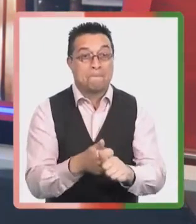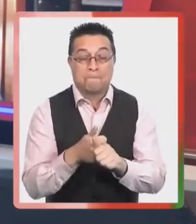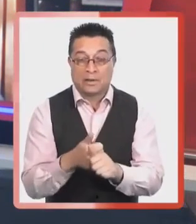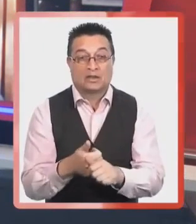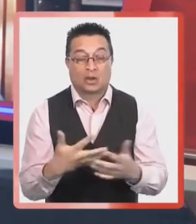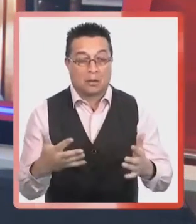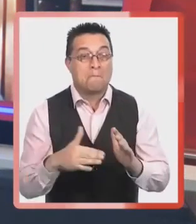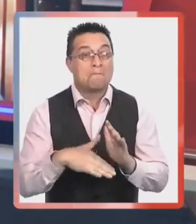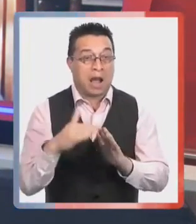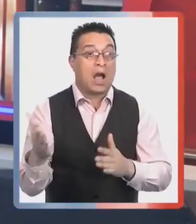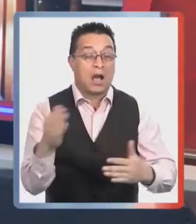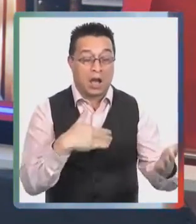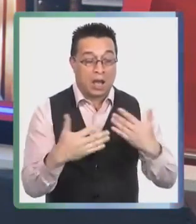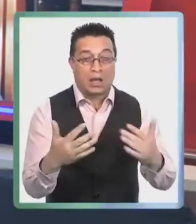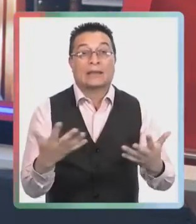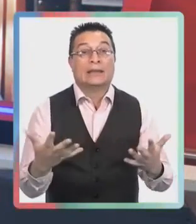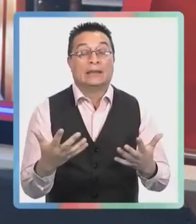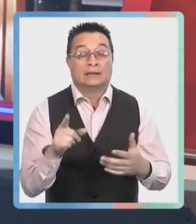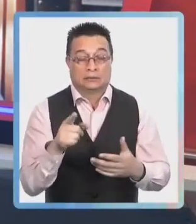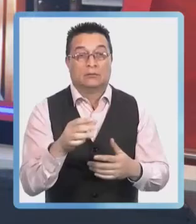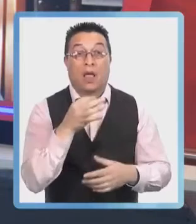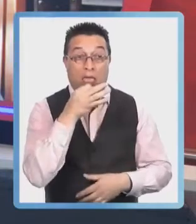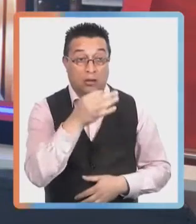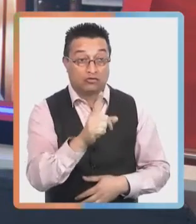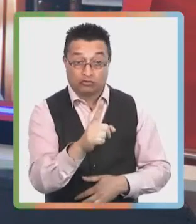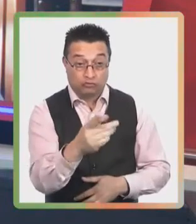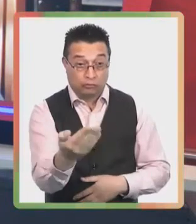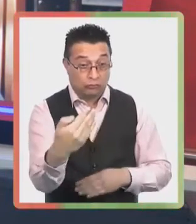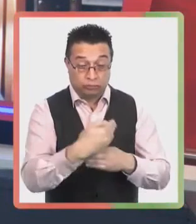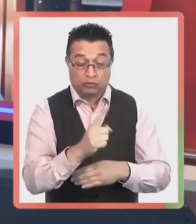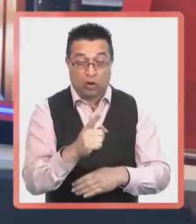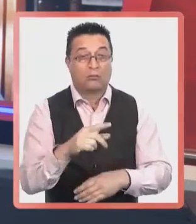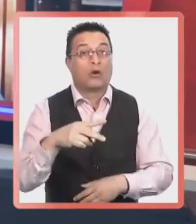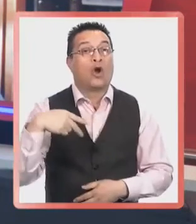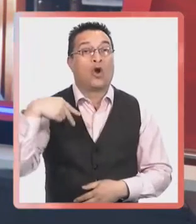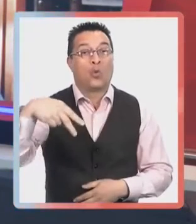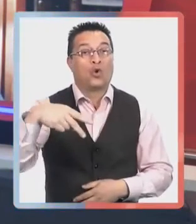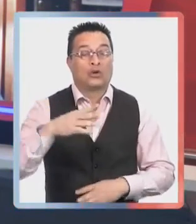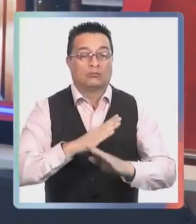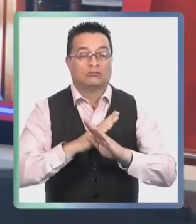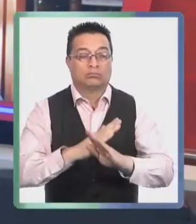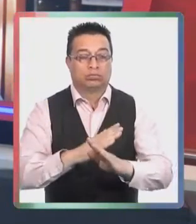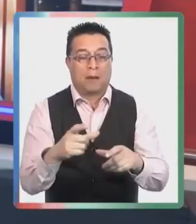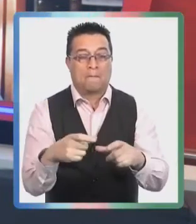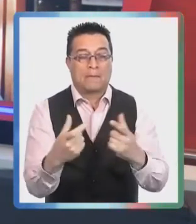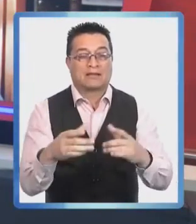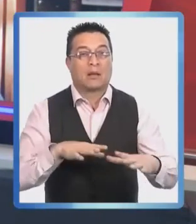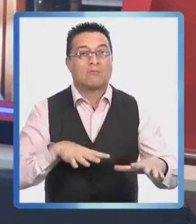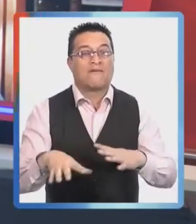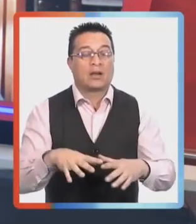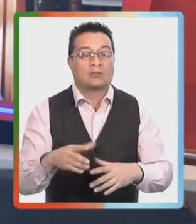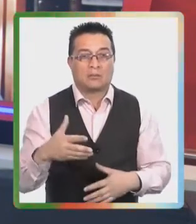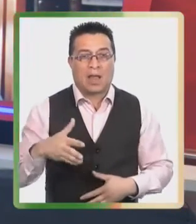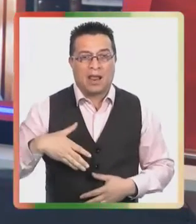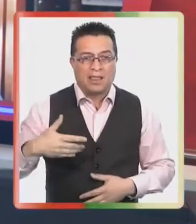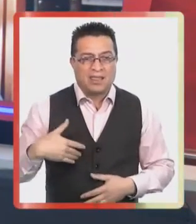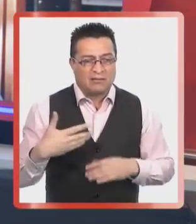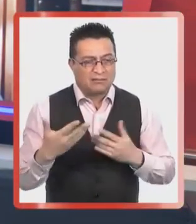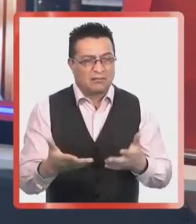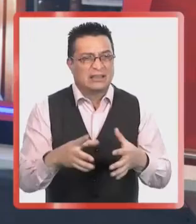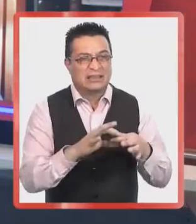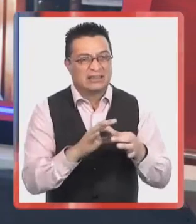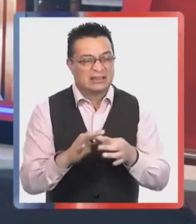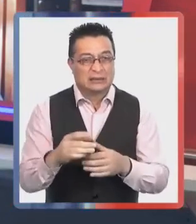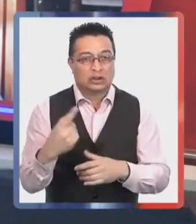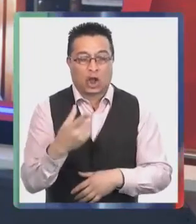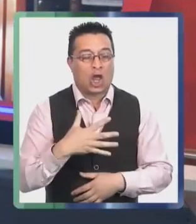para hacerlo, para que la gente vaya a vacunarse, ha sido, bueno, decirle, si no, en junio le bloqueamos el pase de movilidad. Qué lamentable que la decisión se gatille